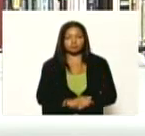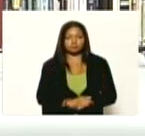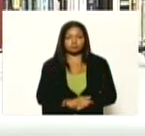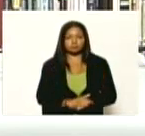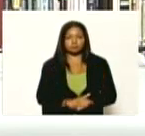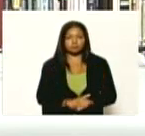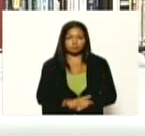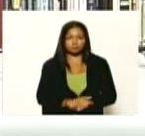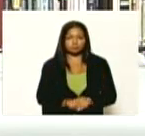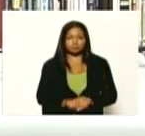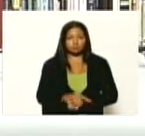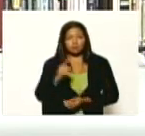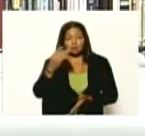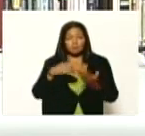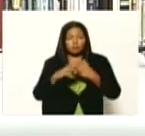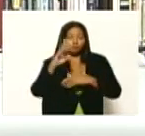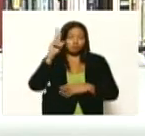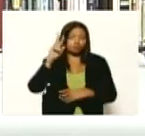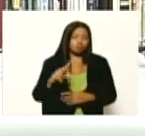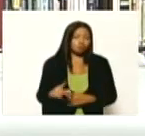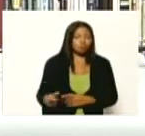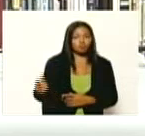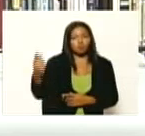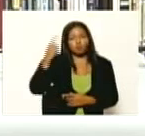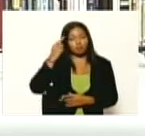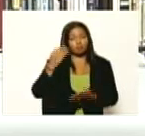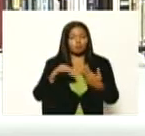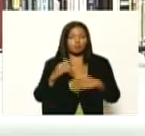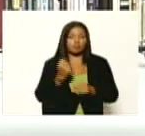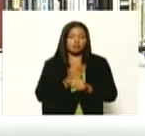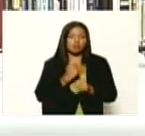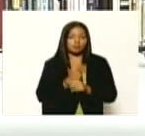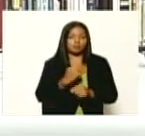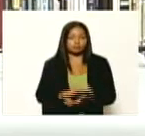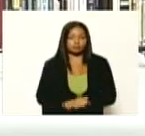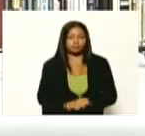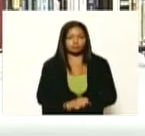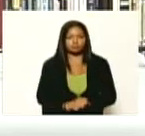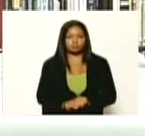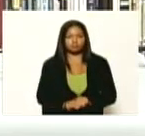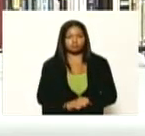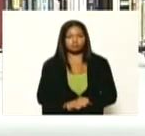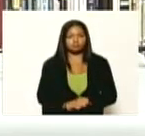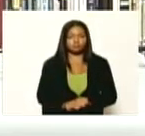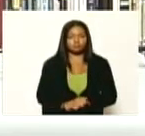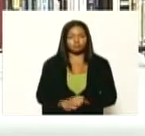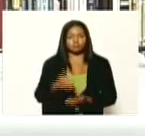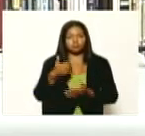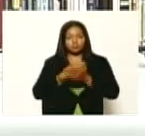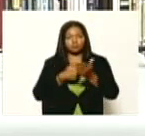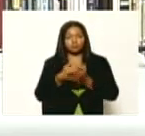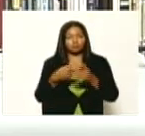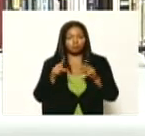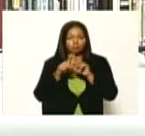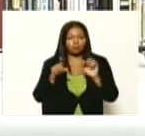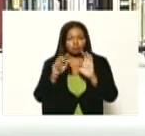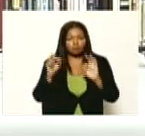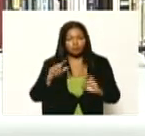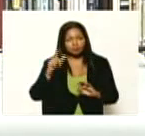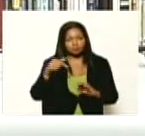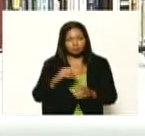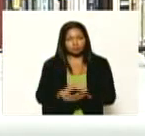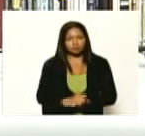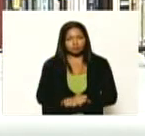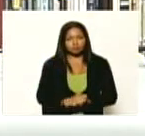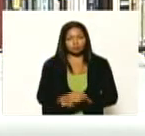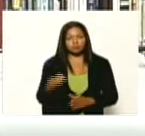Con él vamos todos los días, al trabajo, a la batalla. Tenemos que dar mil